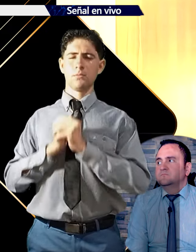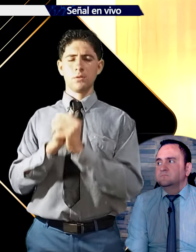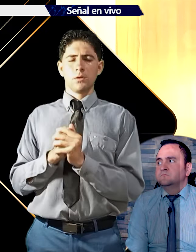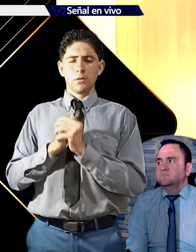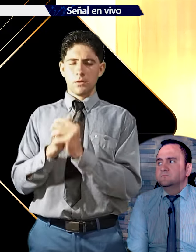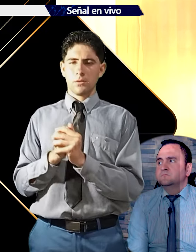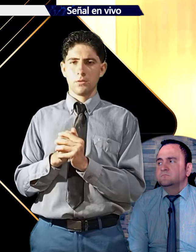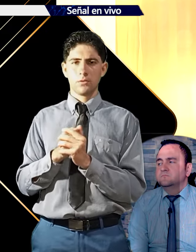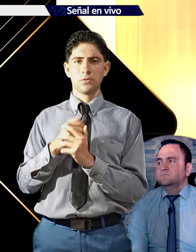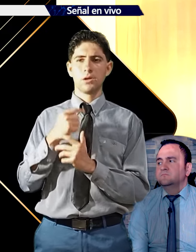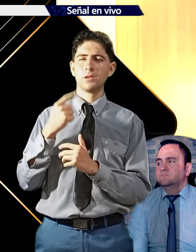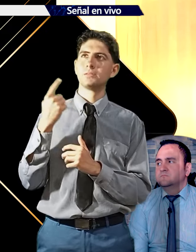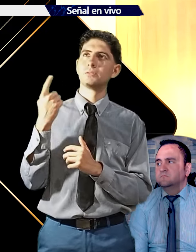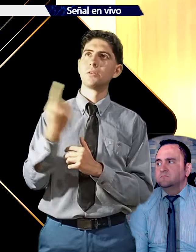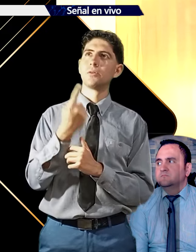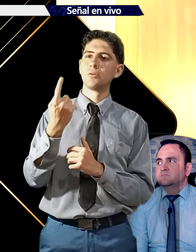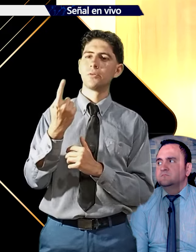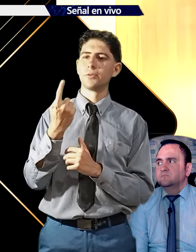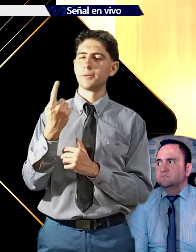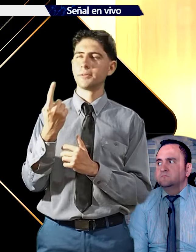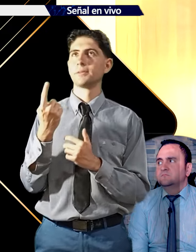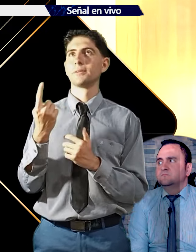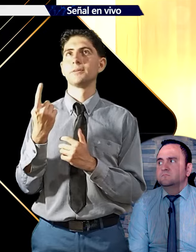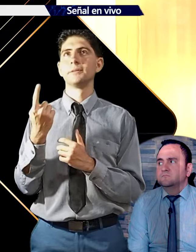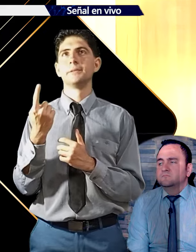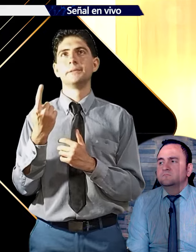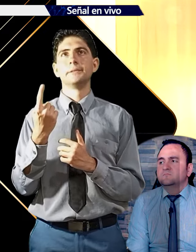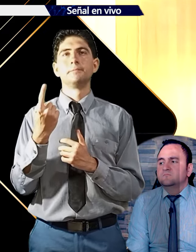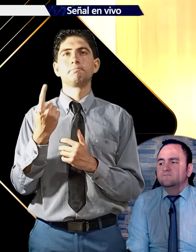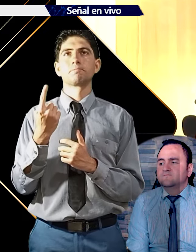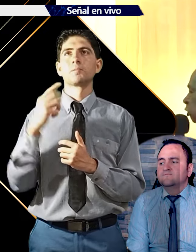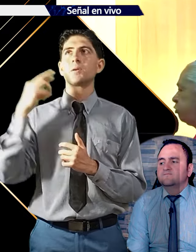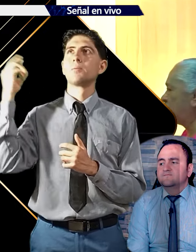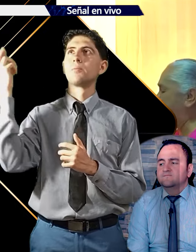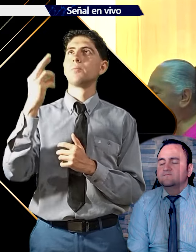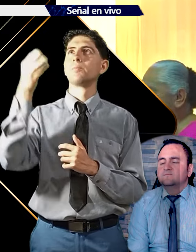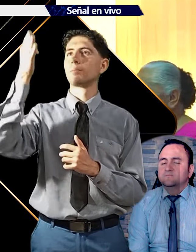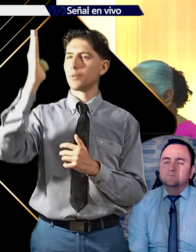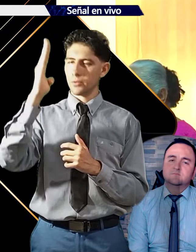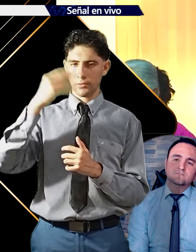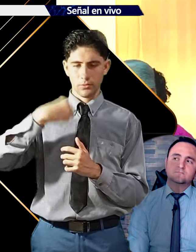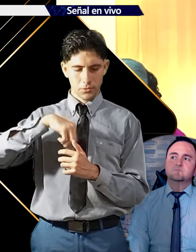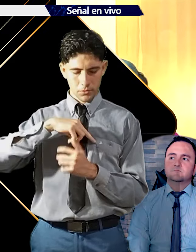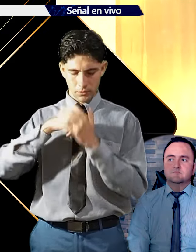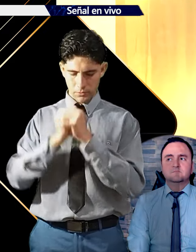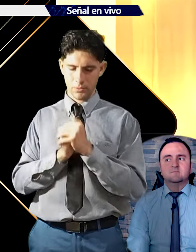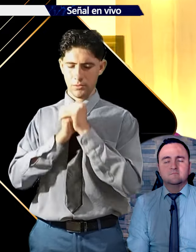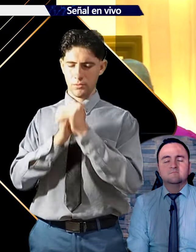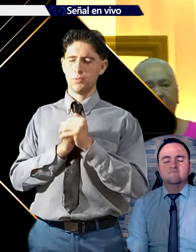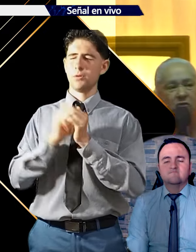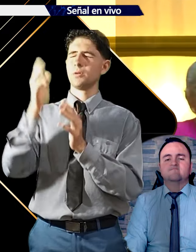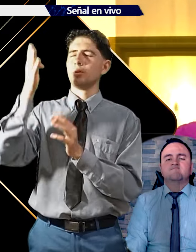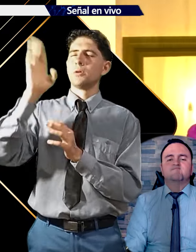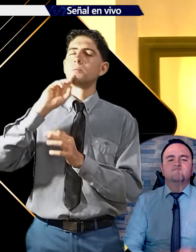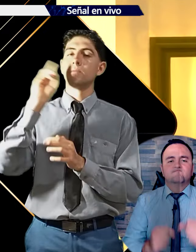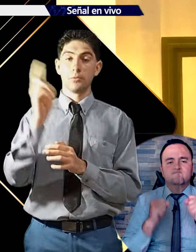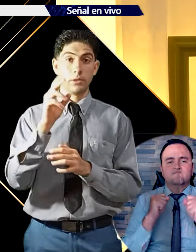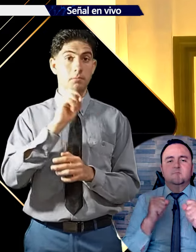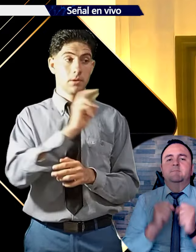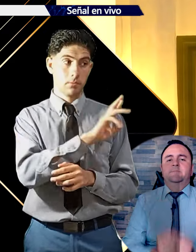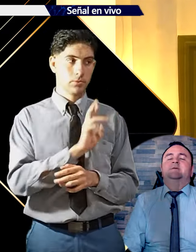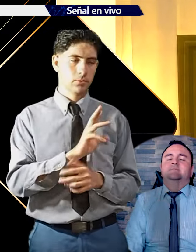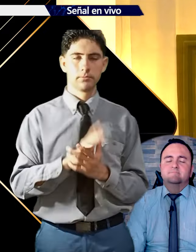ver a Dios obrando. Porque la Biblia dice que todo es una palabra absoluta, que todo lo que pidiéramos en oración creyendo lo recibiremos. Me